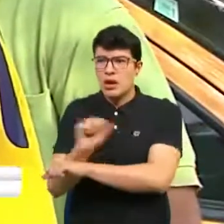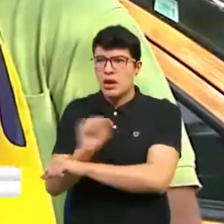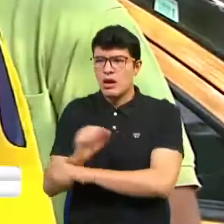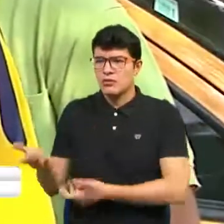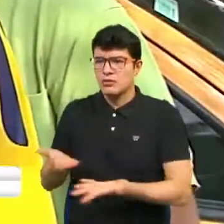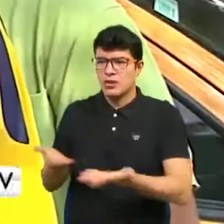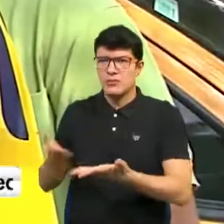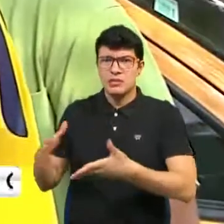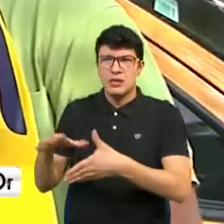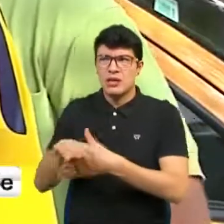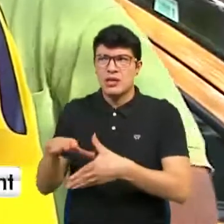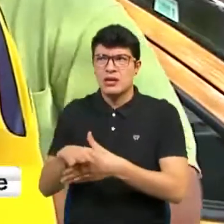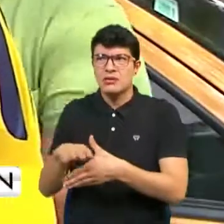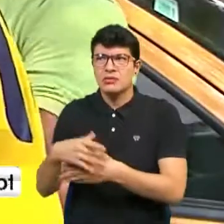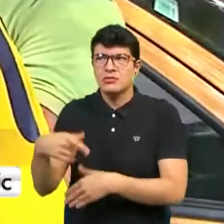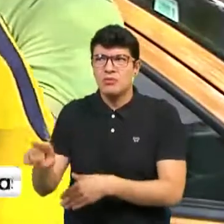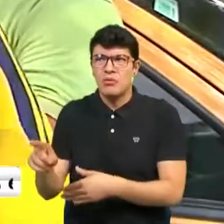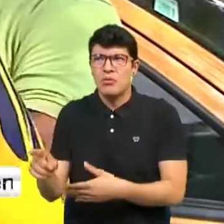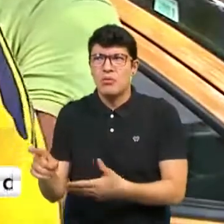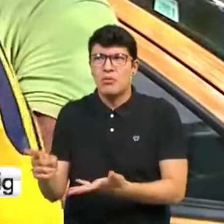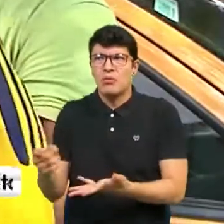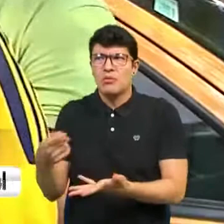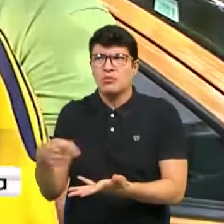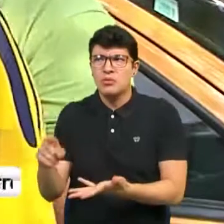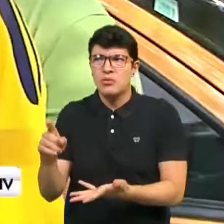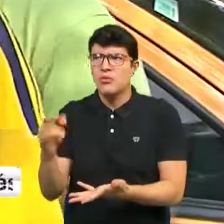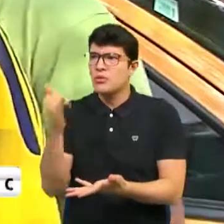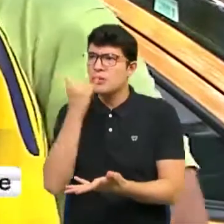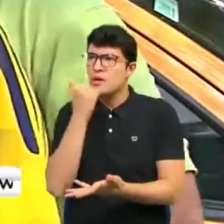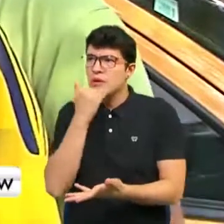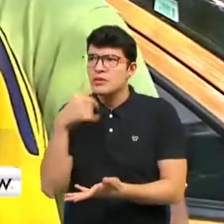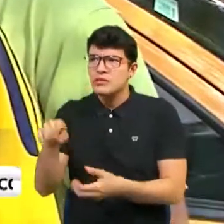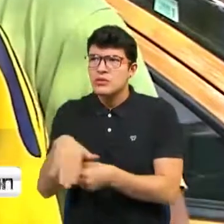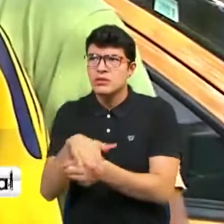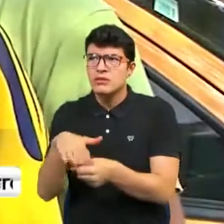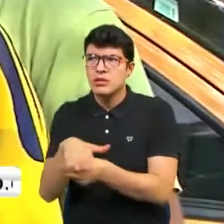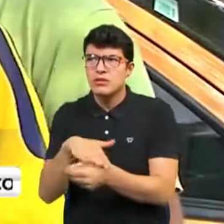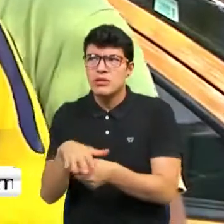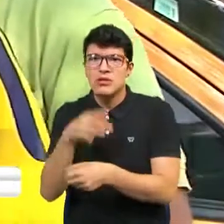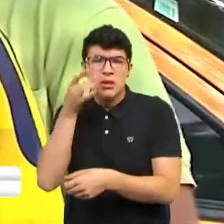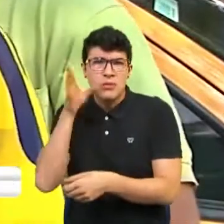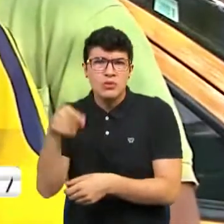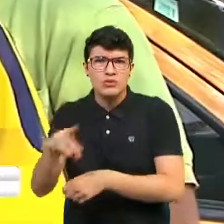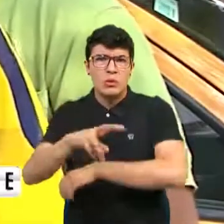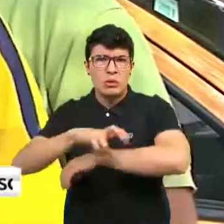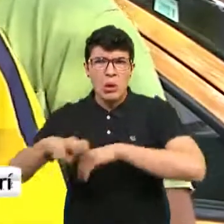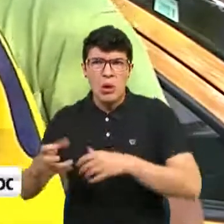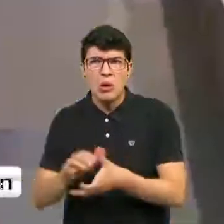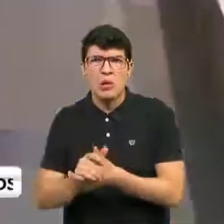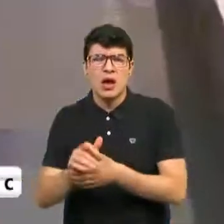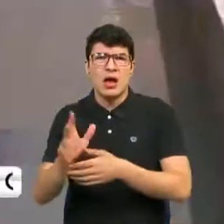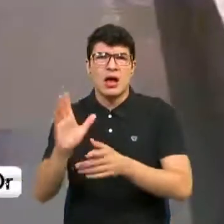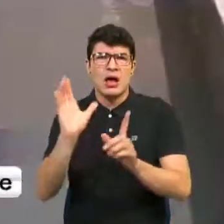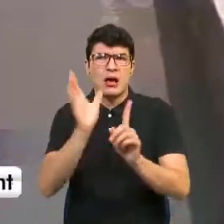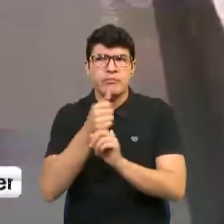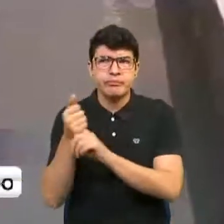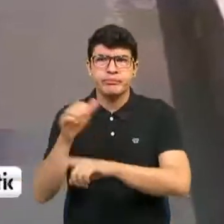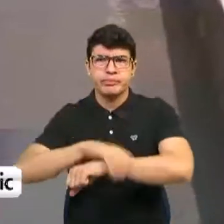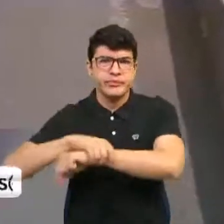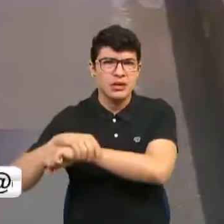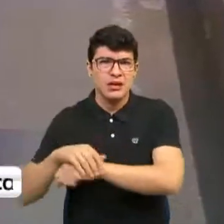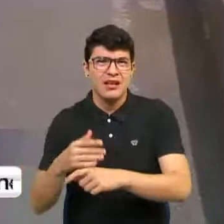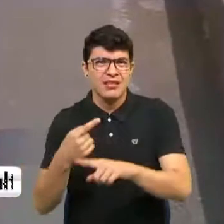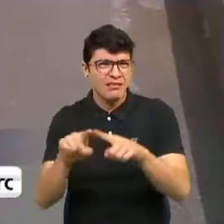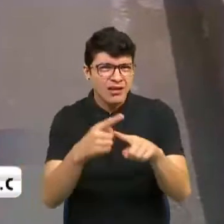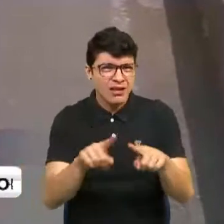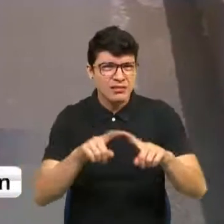porque usted a enterar qué pueda pasar con eso. Puede prestarse para un atraco, para un secuestro, para muchas cosas.